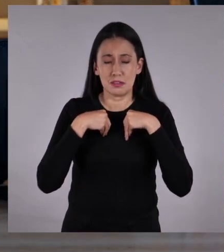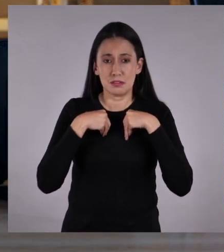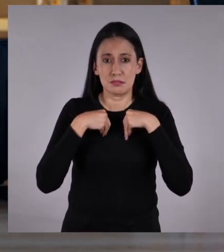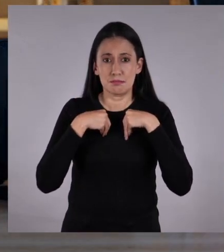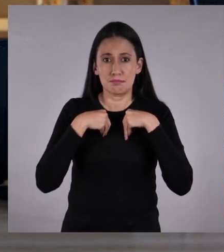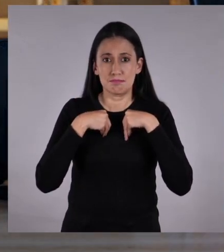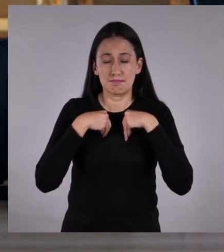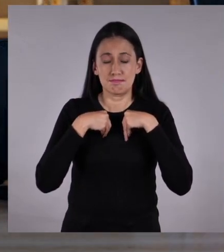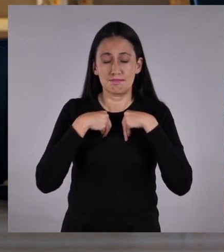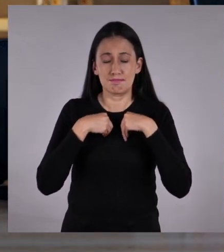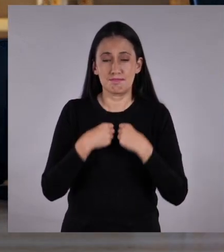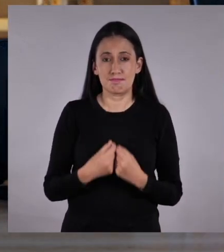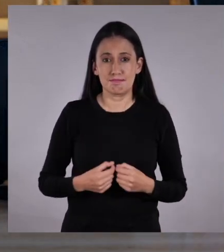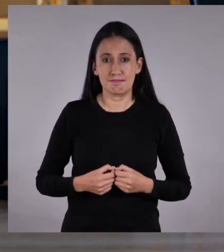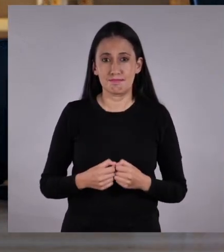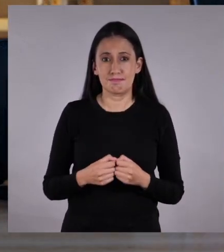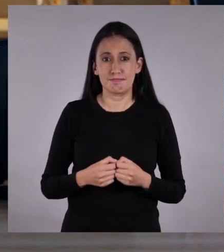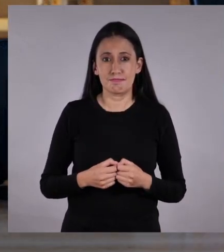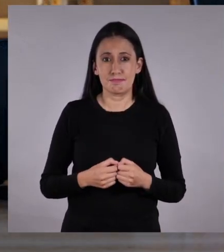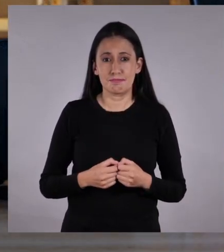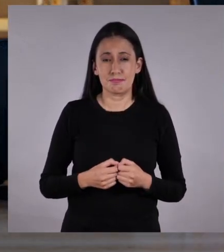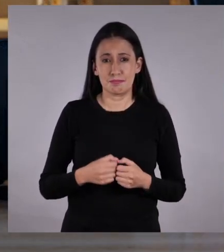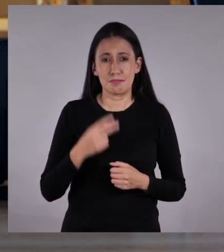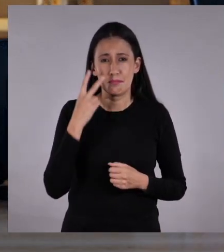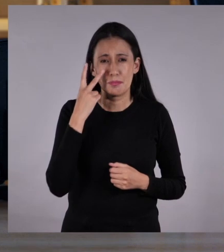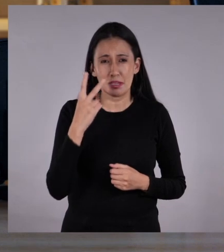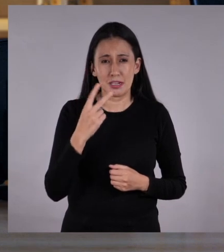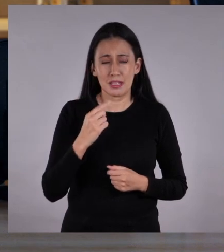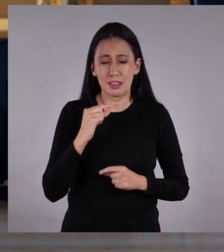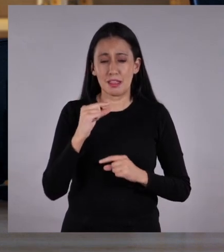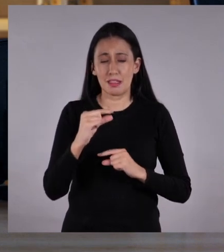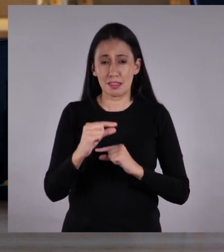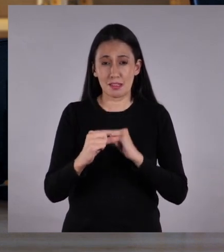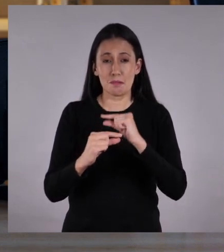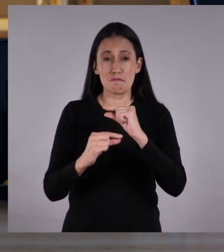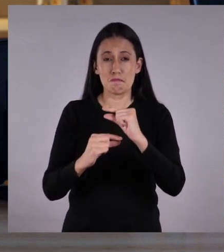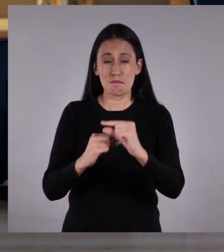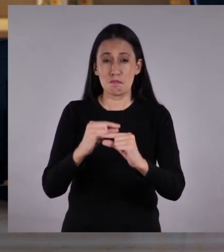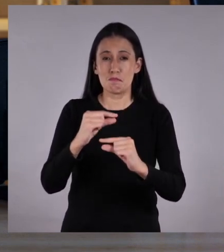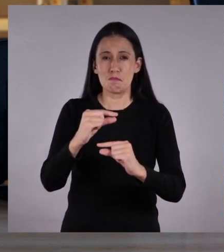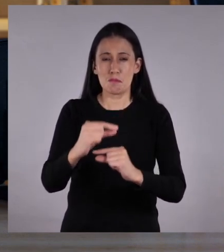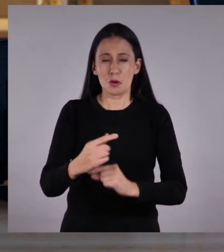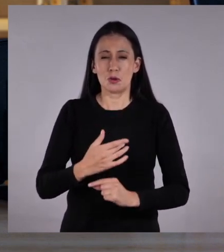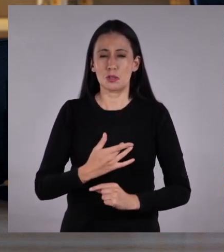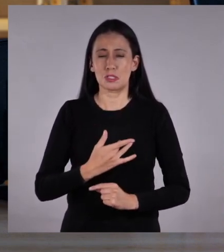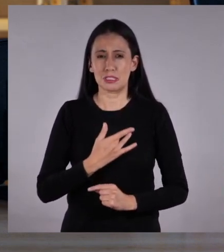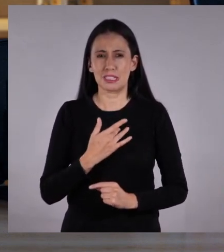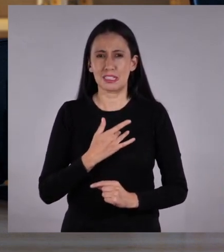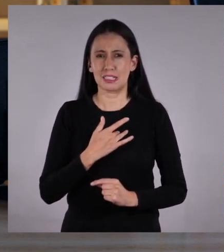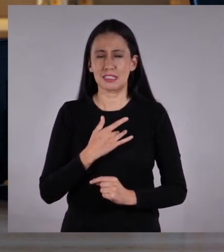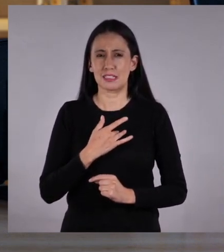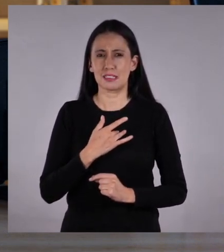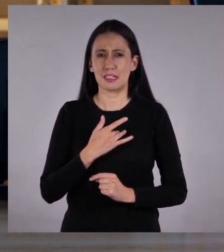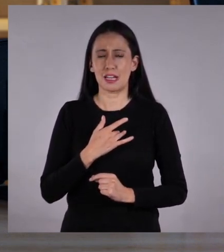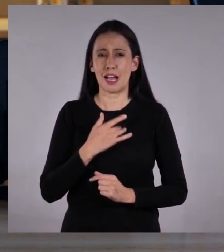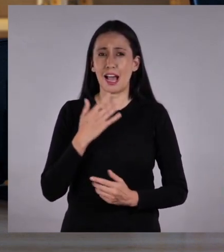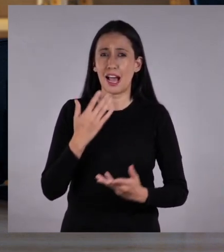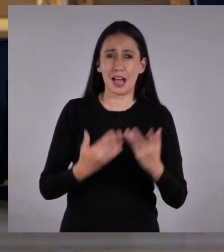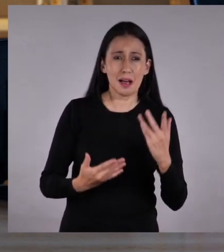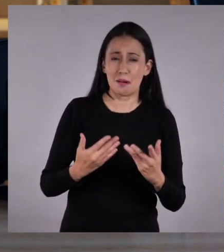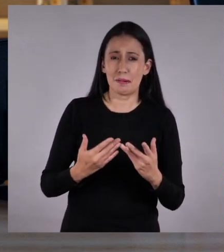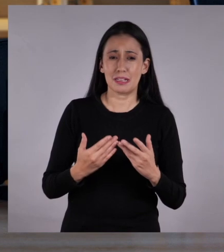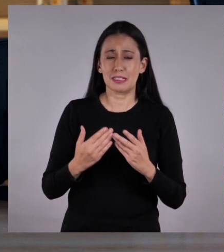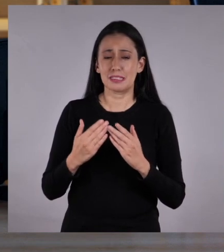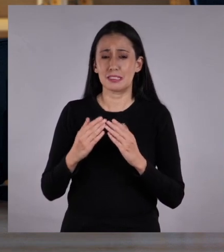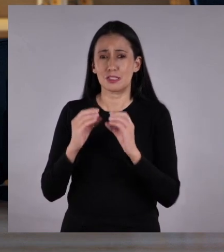¿Cachan las fases de luto? No necesariamente pasan de forma secuencial. Es más bien como una espiral